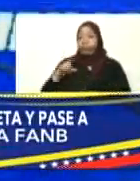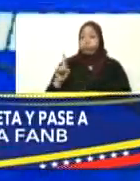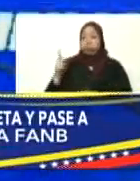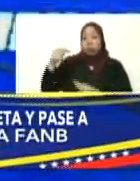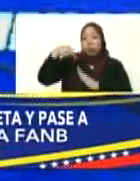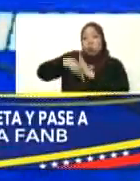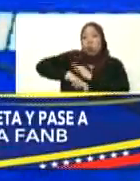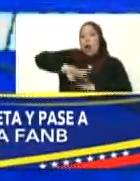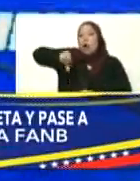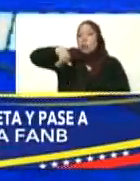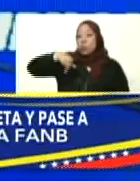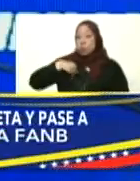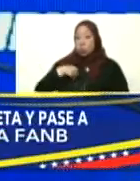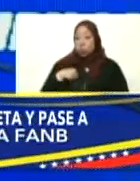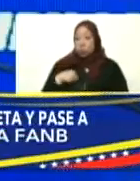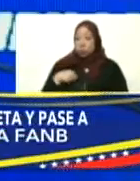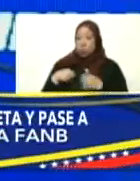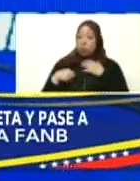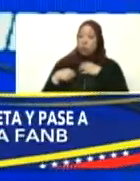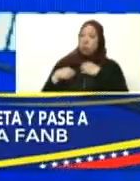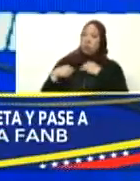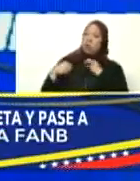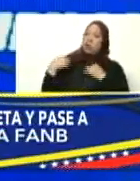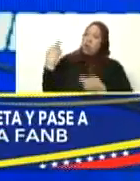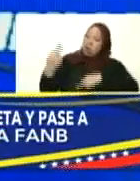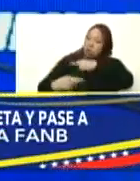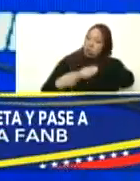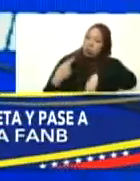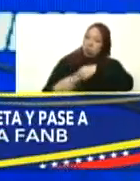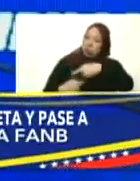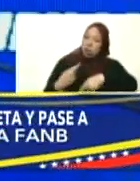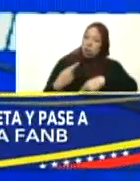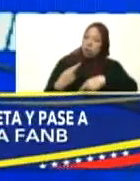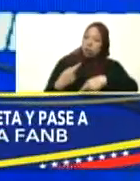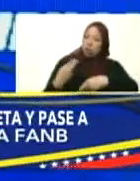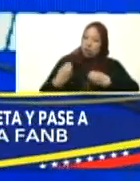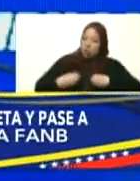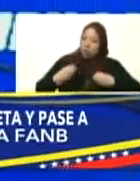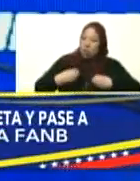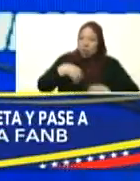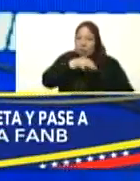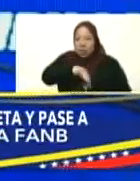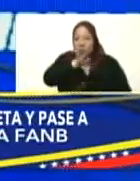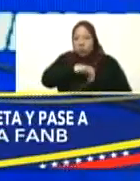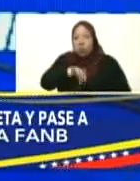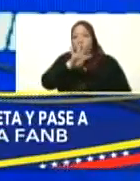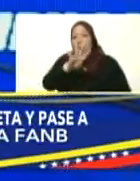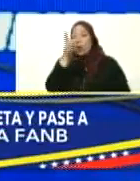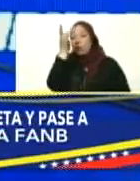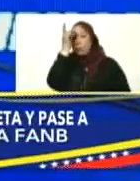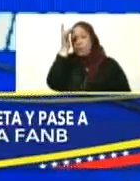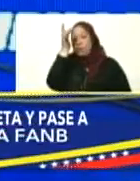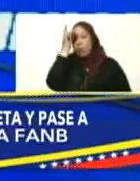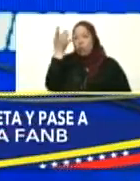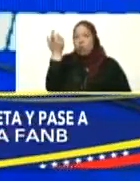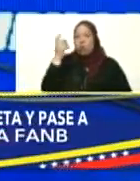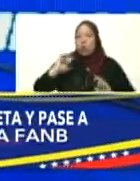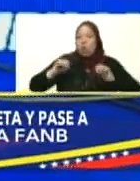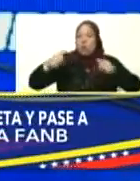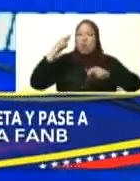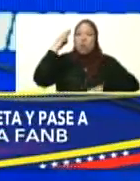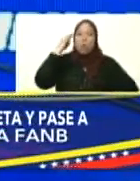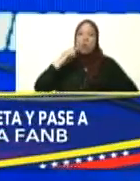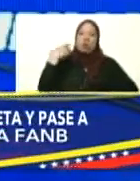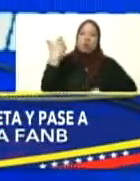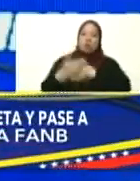para nosotros, los revolucionarios y revolucionarias, el 4 de febrero representa el fuego bolivariano